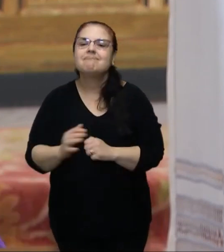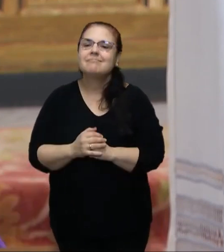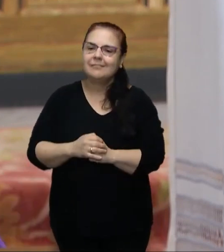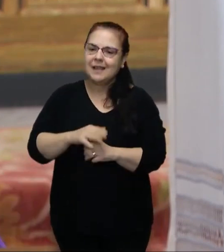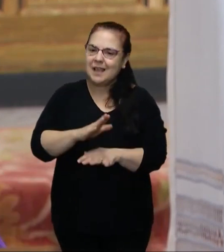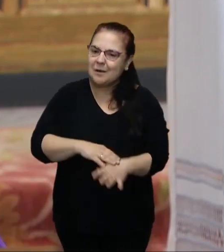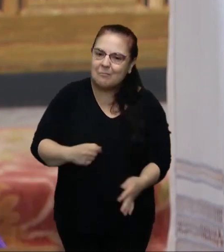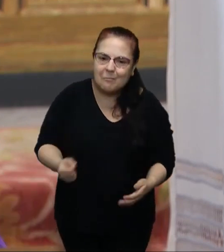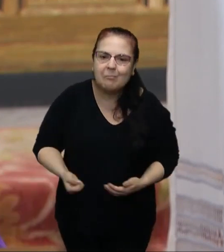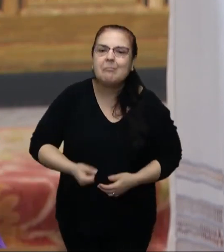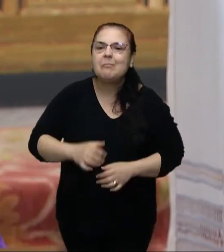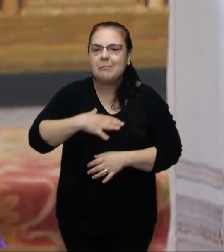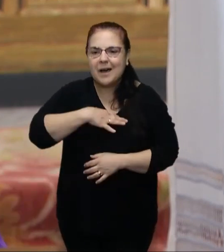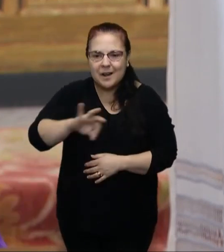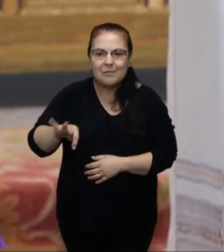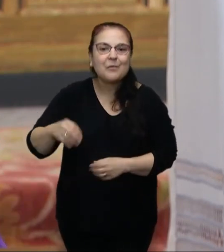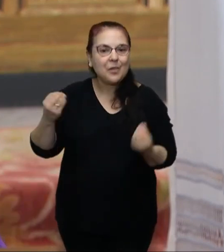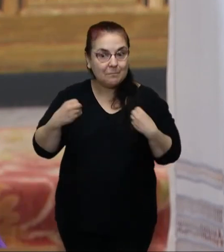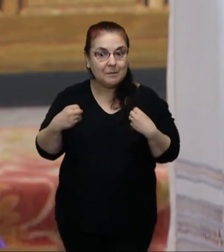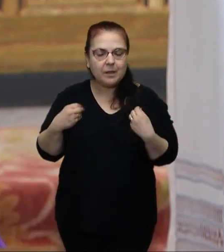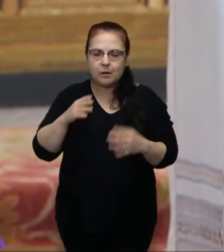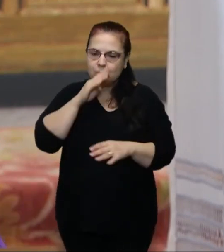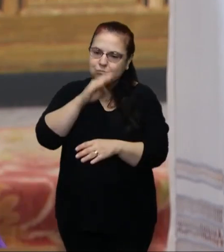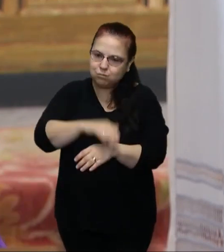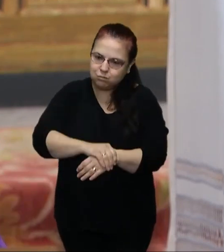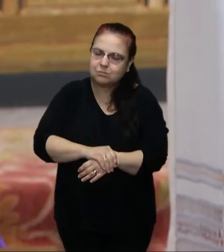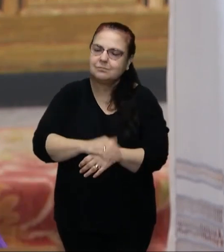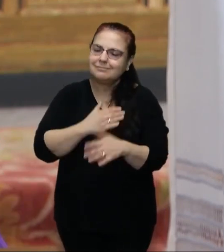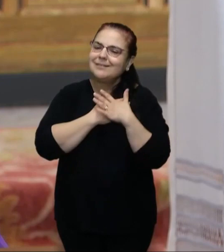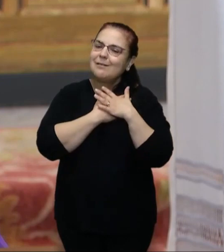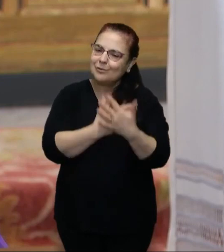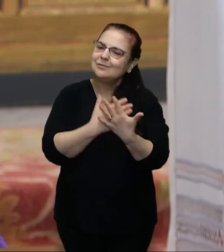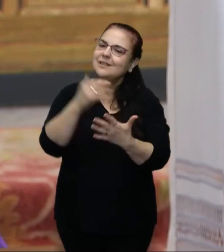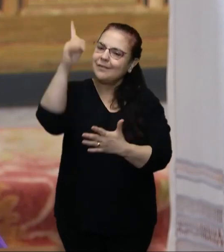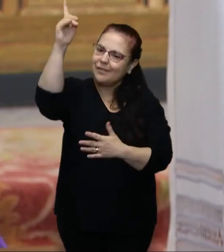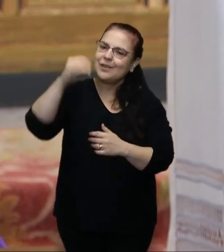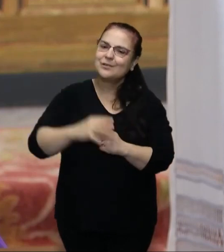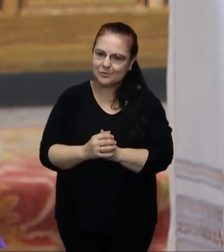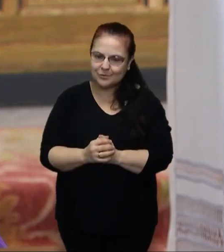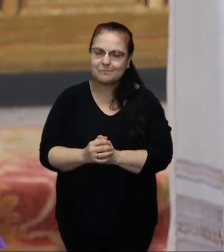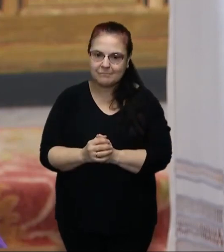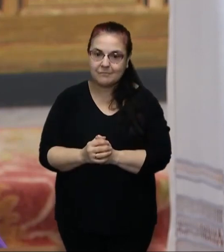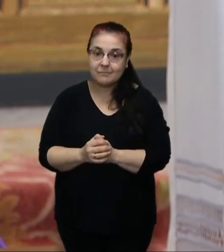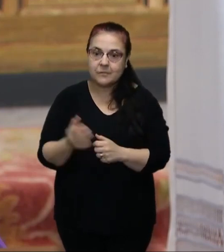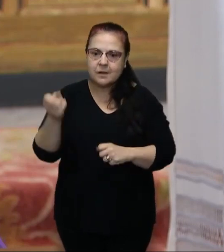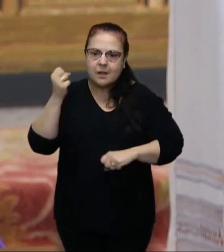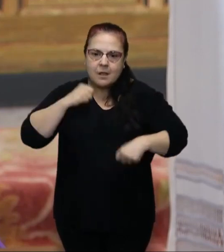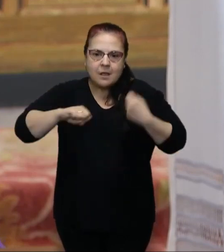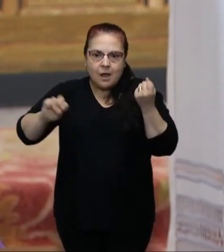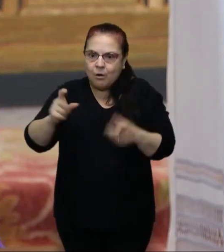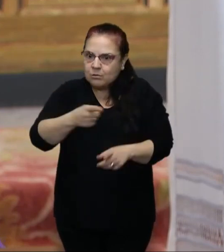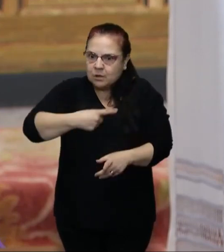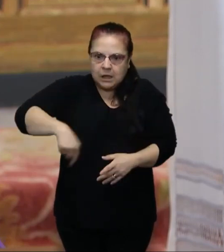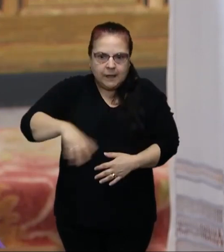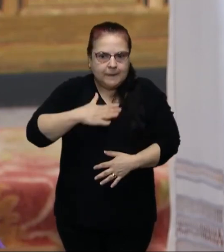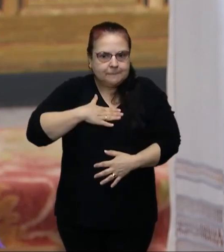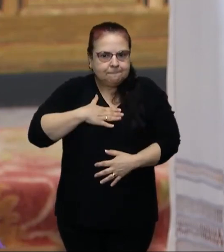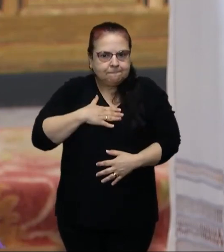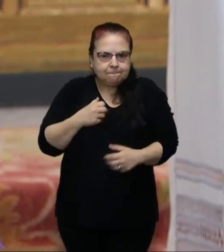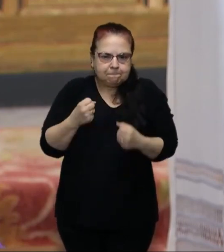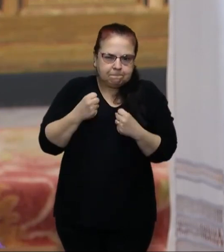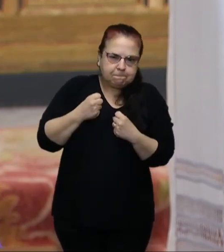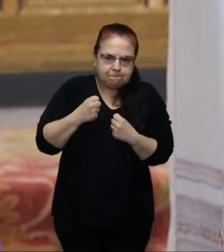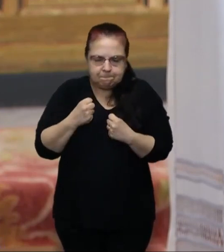de vivir más en la obediencia a la voluntad de Dios. Aun cuando se resista mucho nuestro yo, a ese